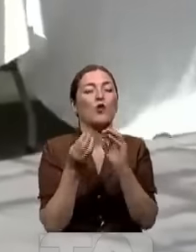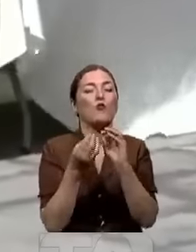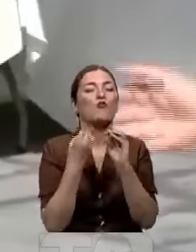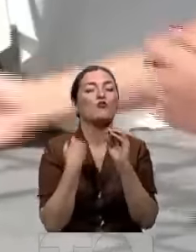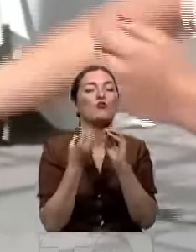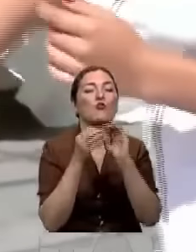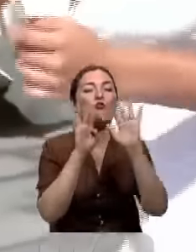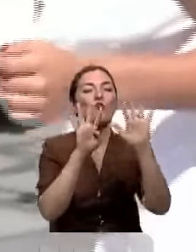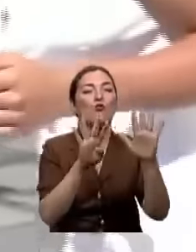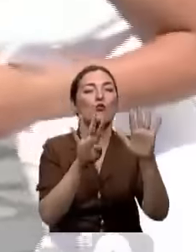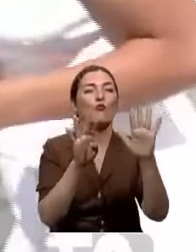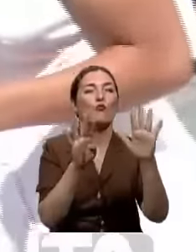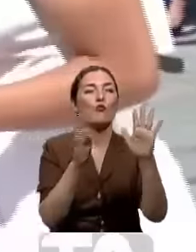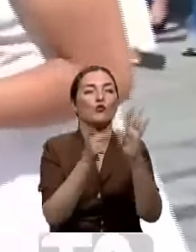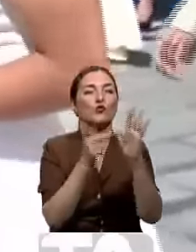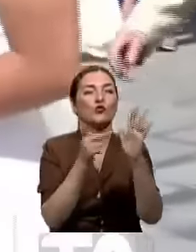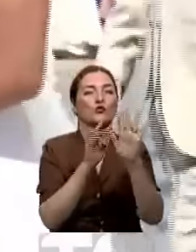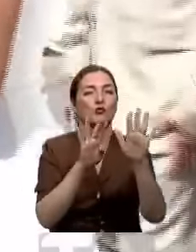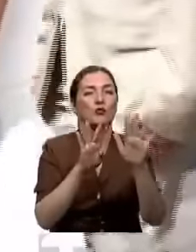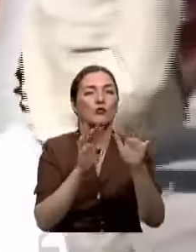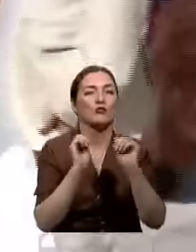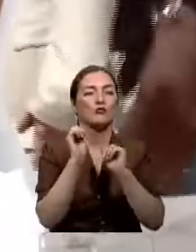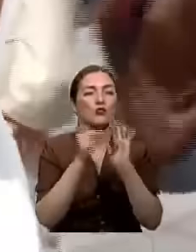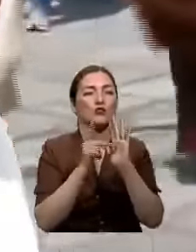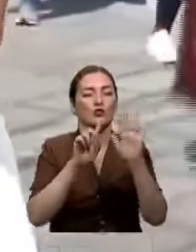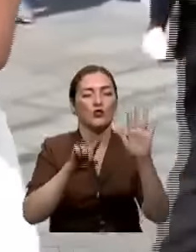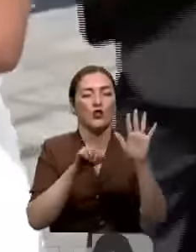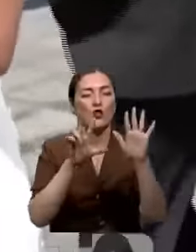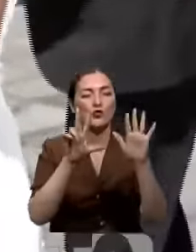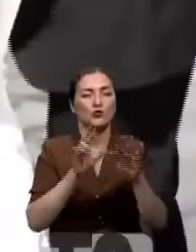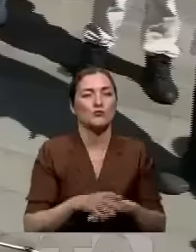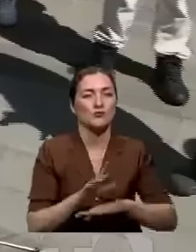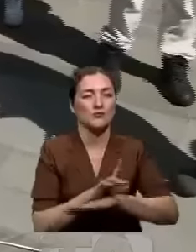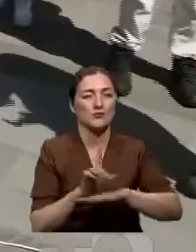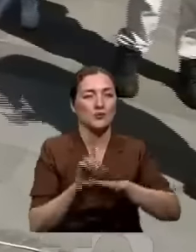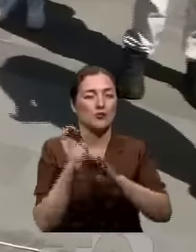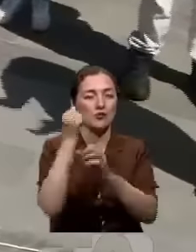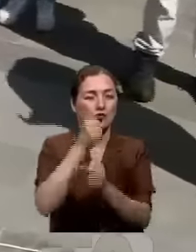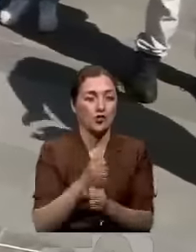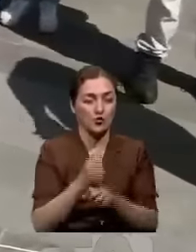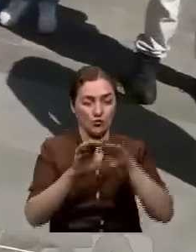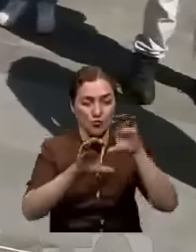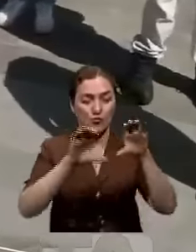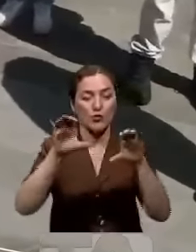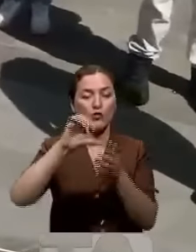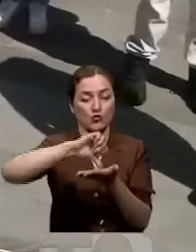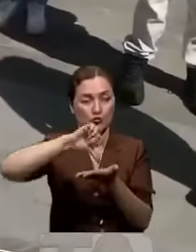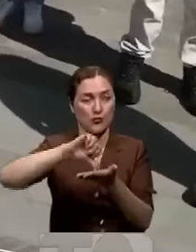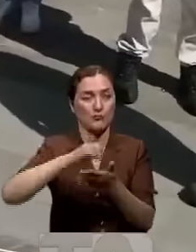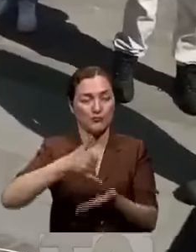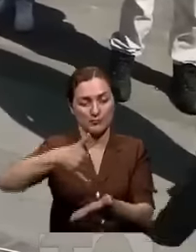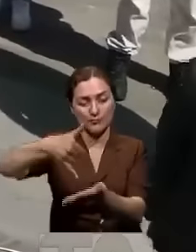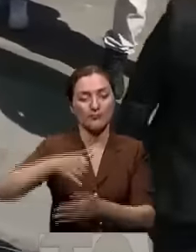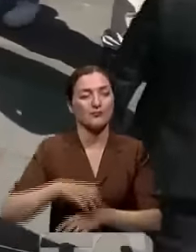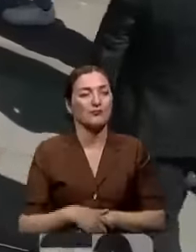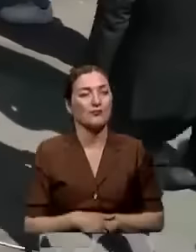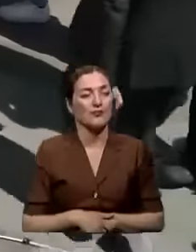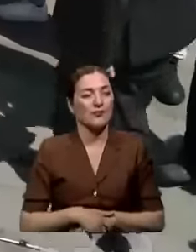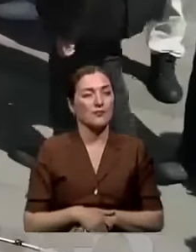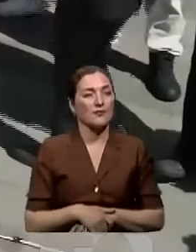el segundo lugar este año. Invitamos por favor a la directora de la Fundación Museos de la Ciudad para que realice la entrega